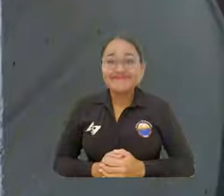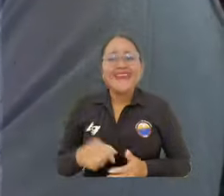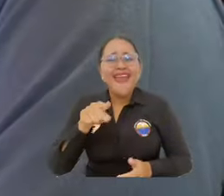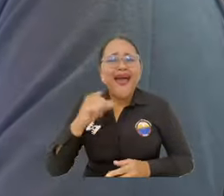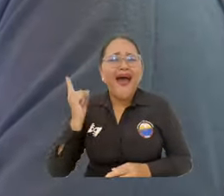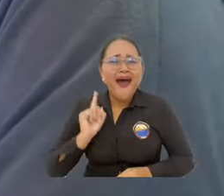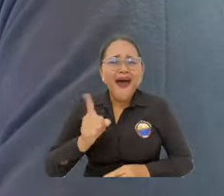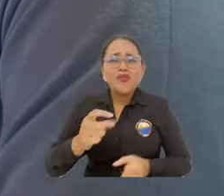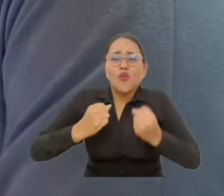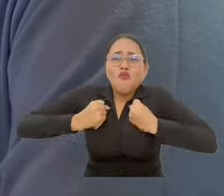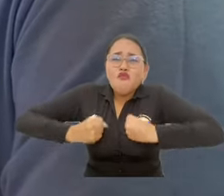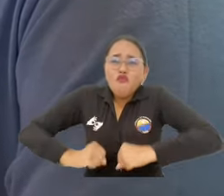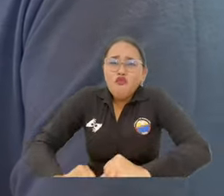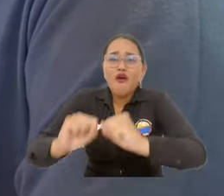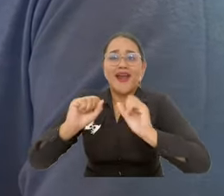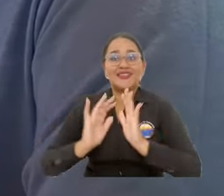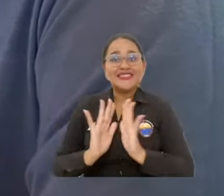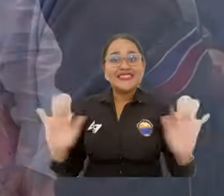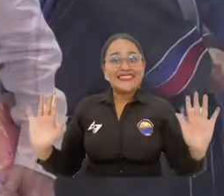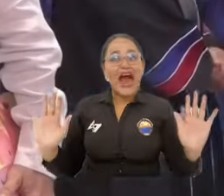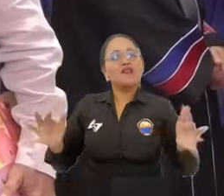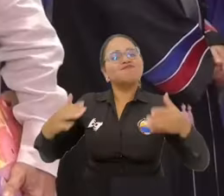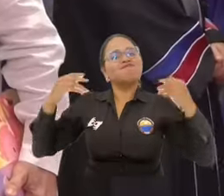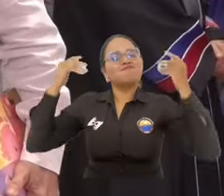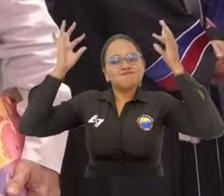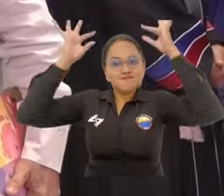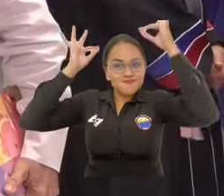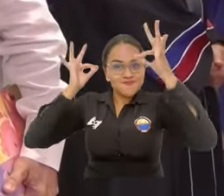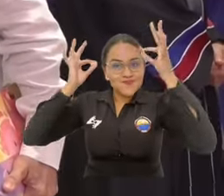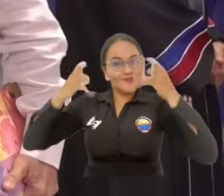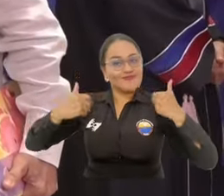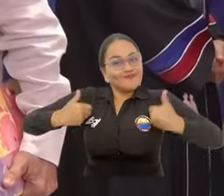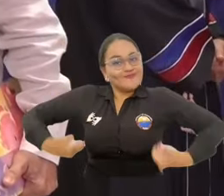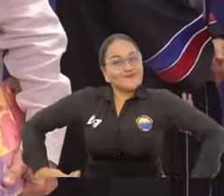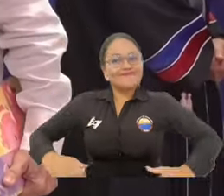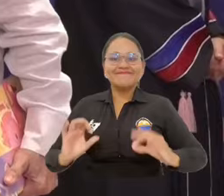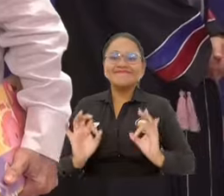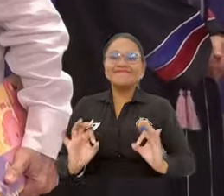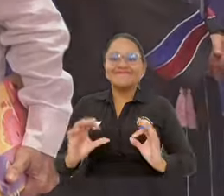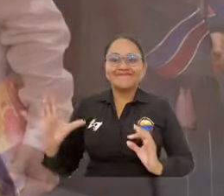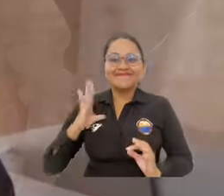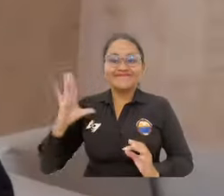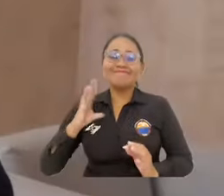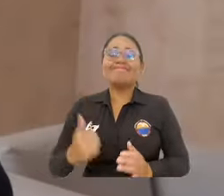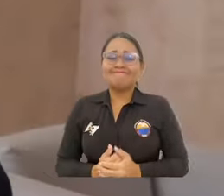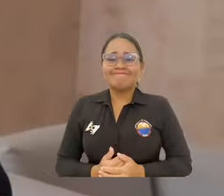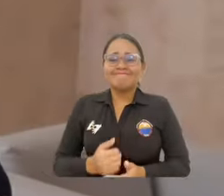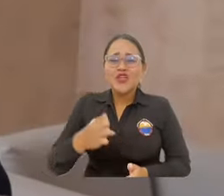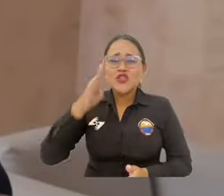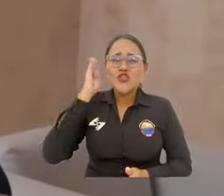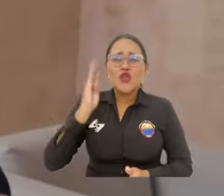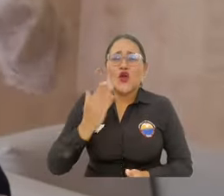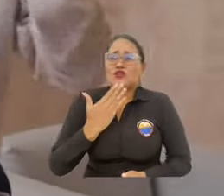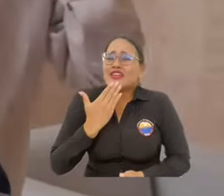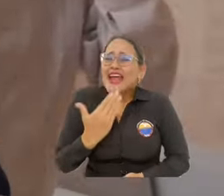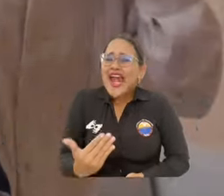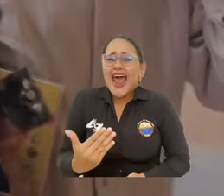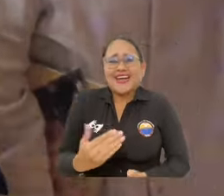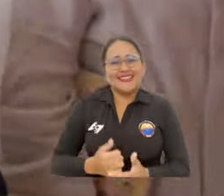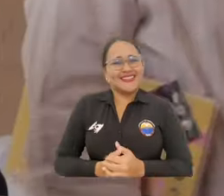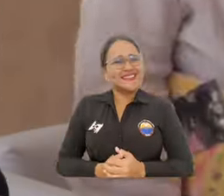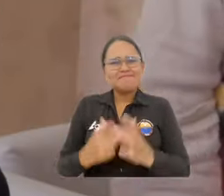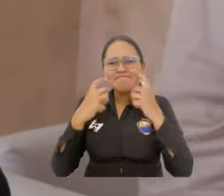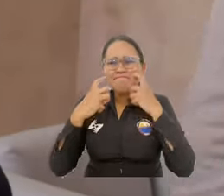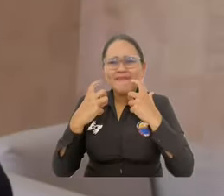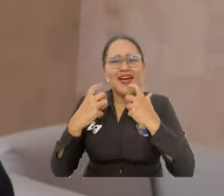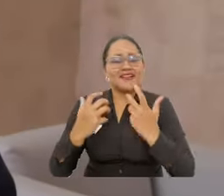profesionalmente. Tras años de esfuerzo y dedicación, Vanessa se vistió de toga y birrete. Un agradecimiento a Dios que